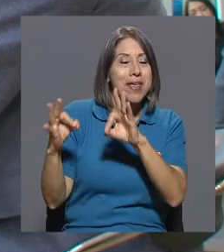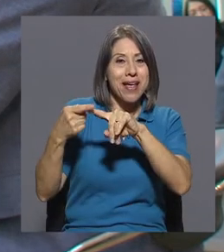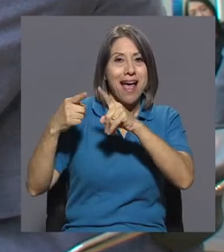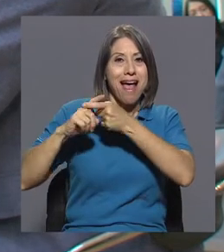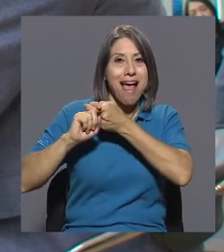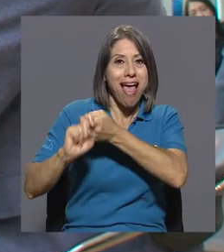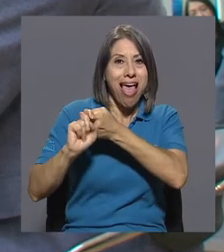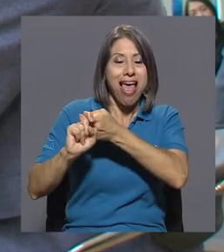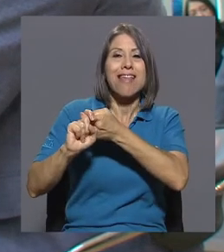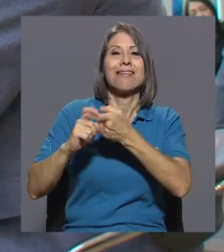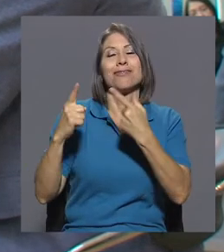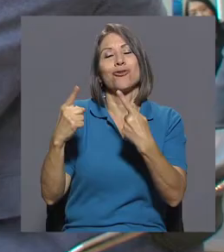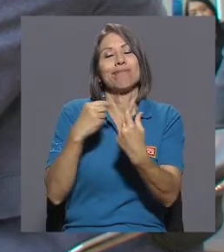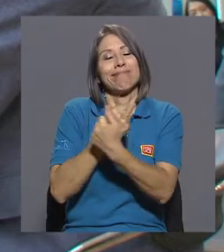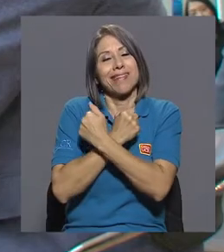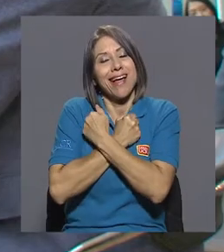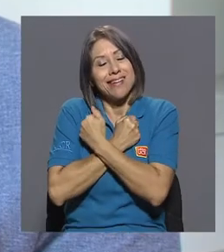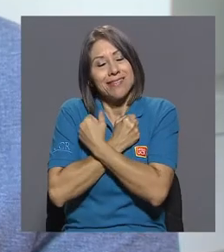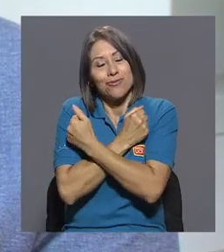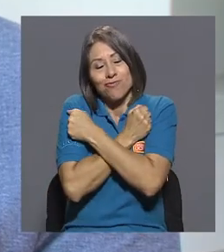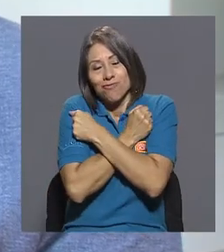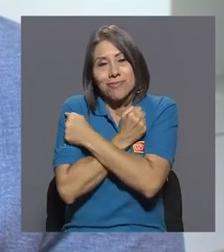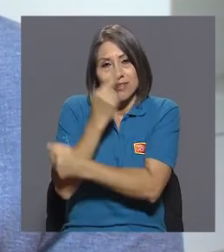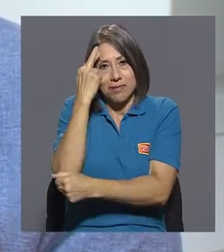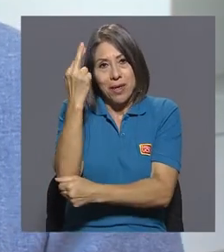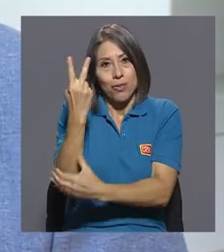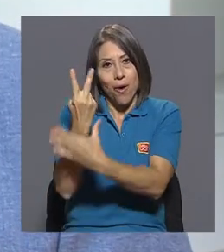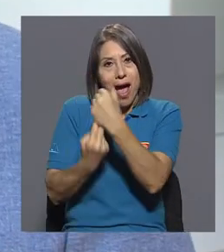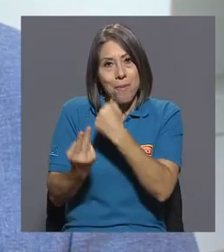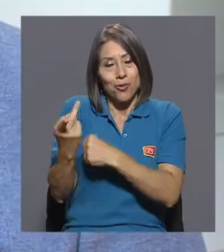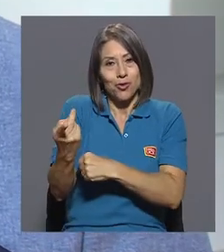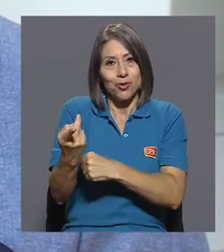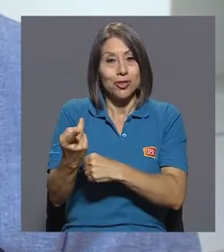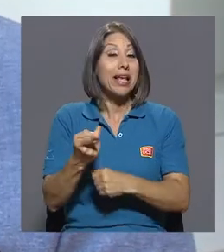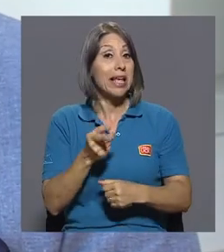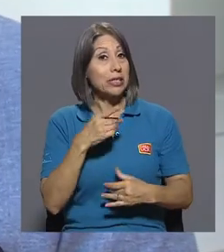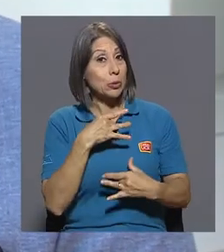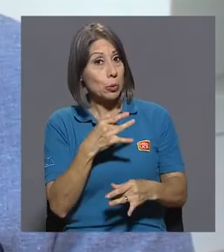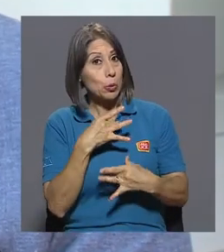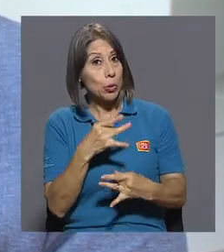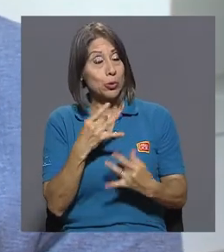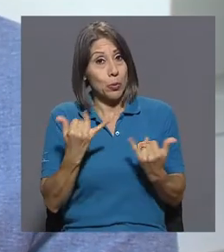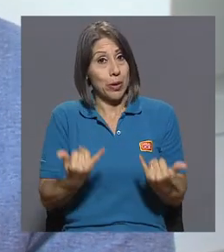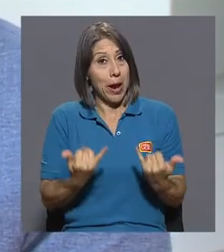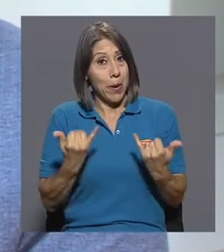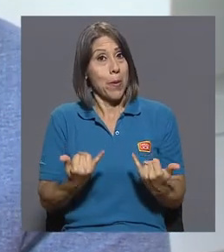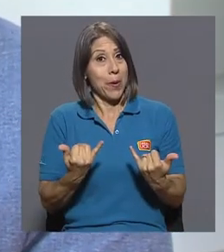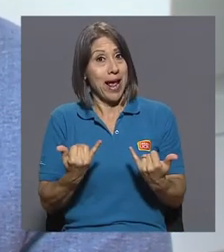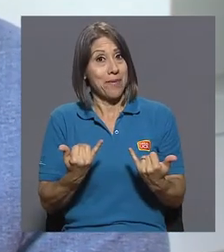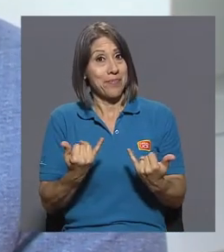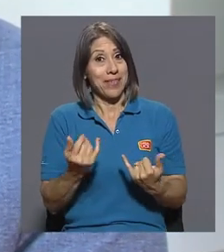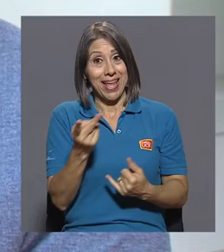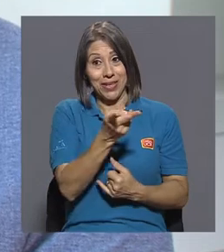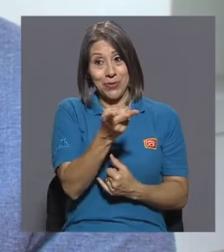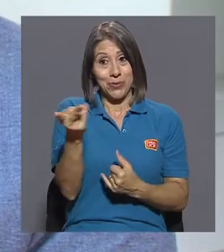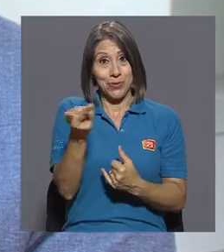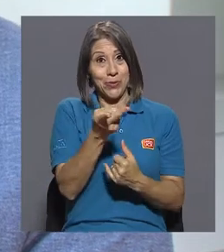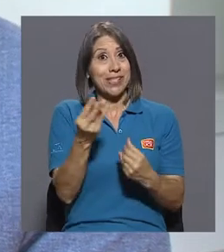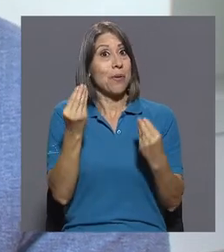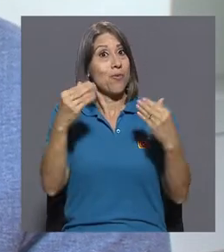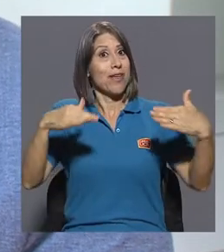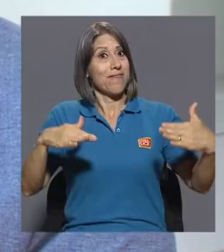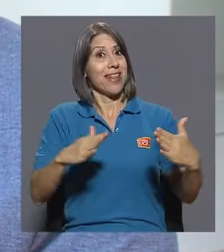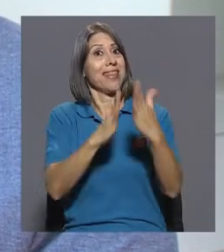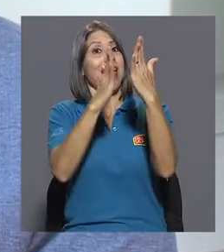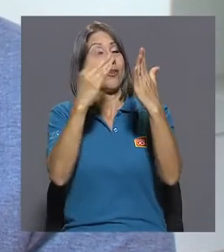gran amor y respeto a ambos. Es súper curioso porque ahora están muy enfrentados, o al menos por declaraciones que ha dado doña Pilar, y usted